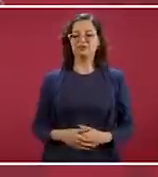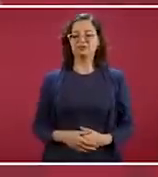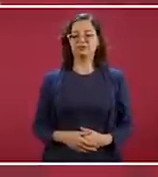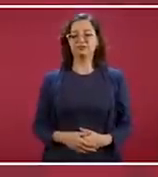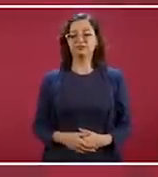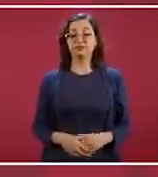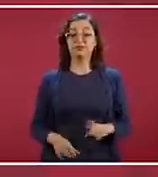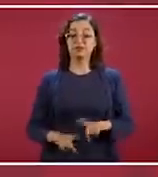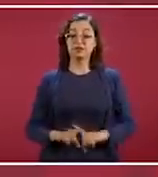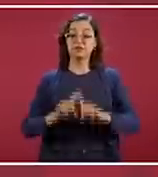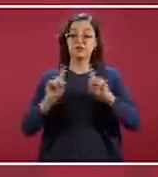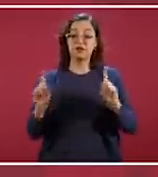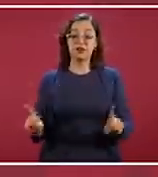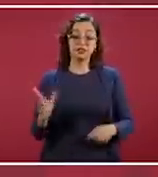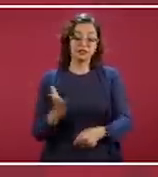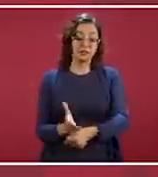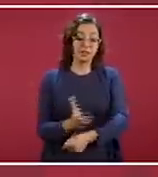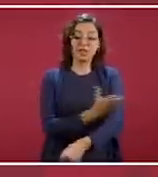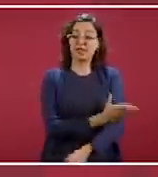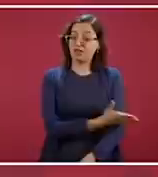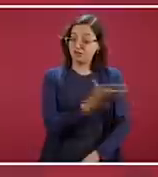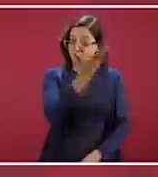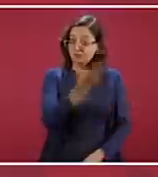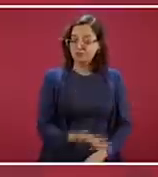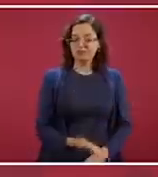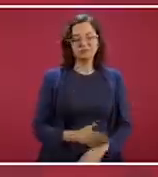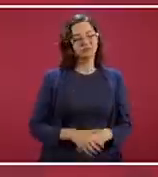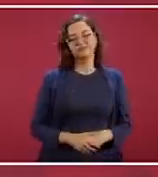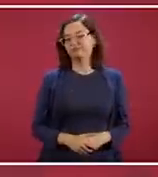Madero no era así.